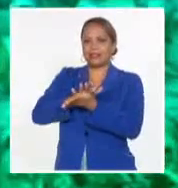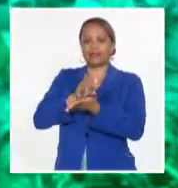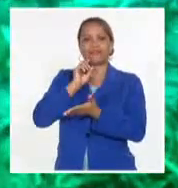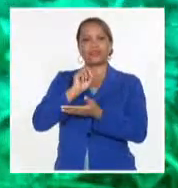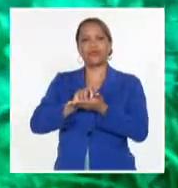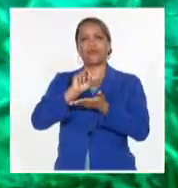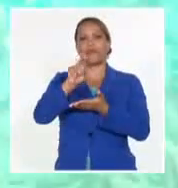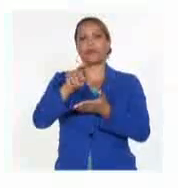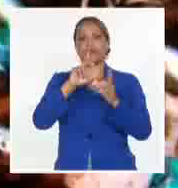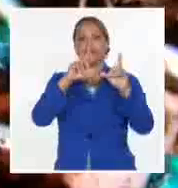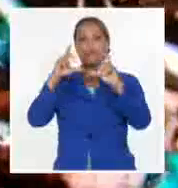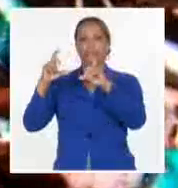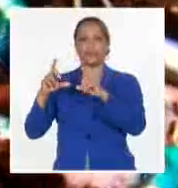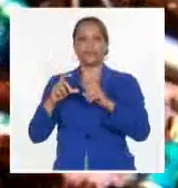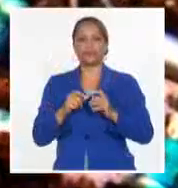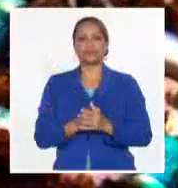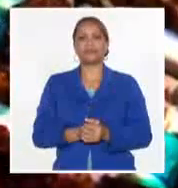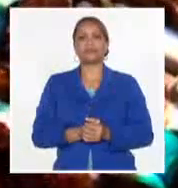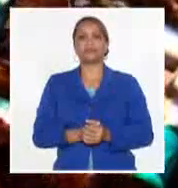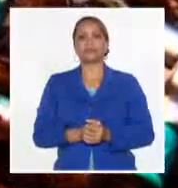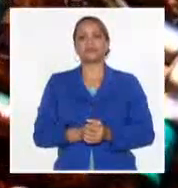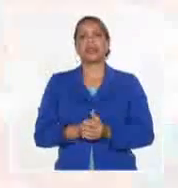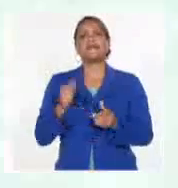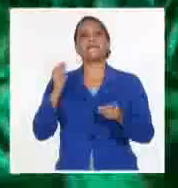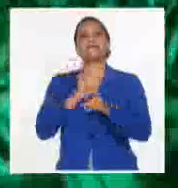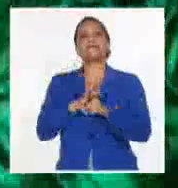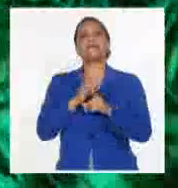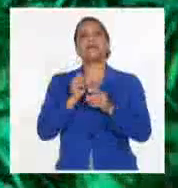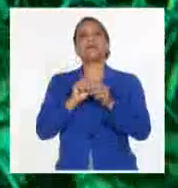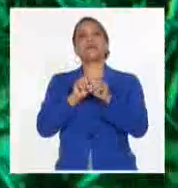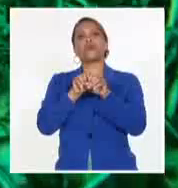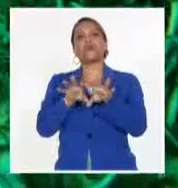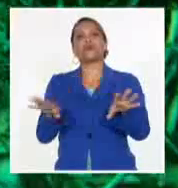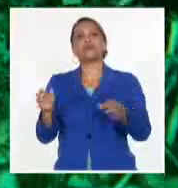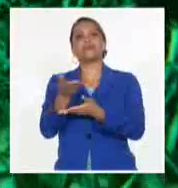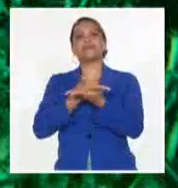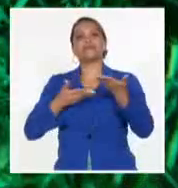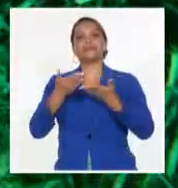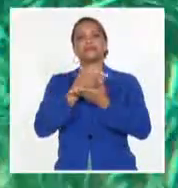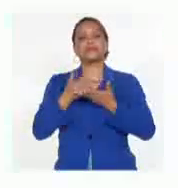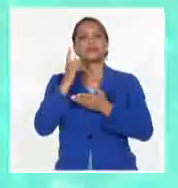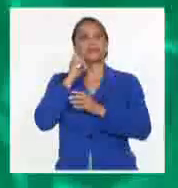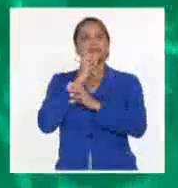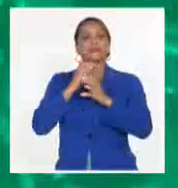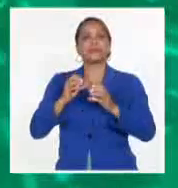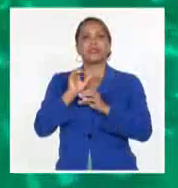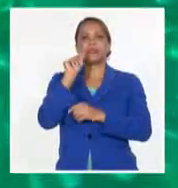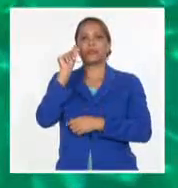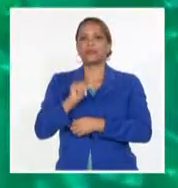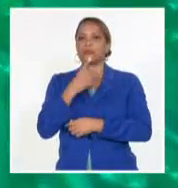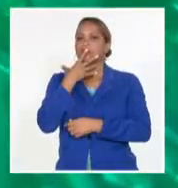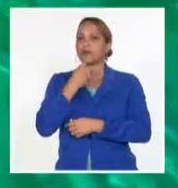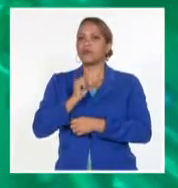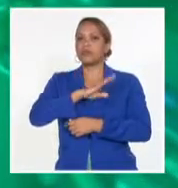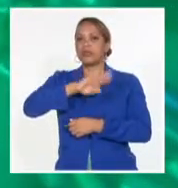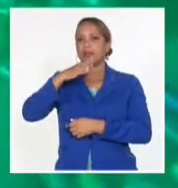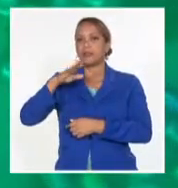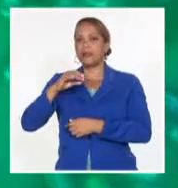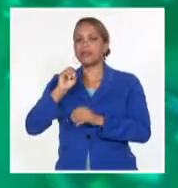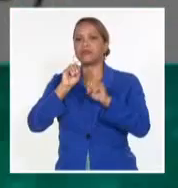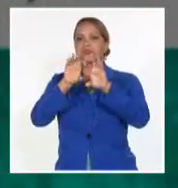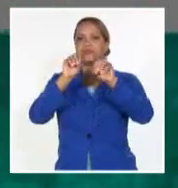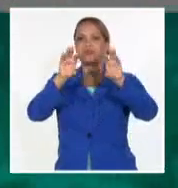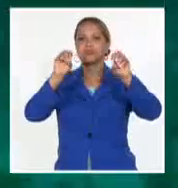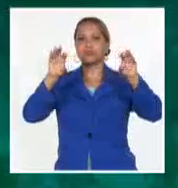Las fotografías, compartidas inicialmente en grupos de científicos, expertos y amantes del mar, se hicieron virales de algún